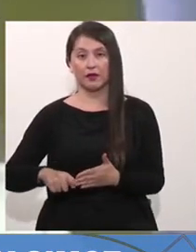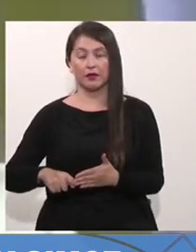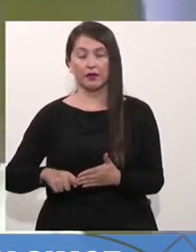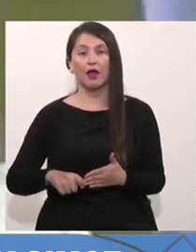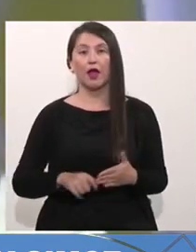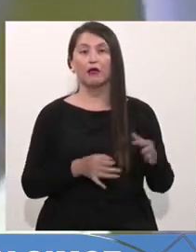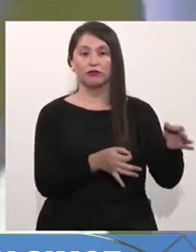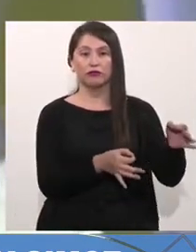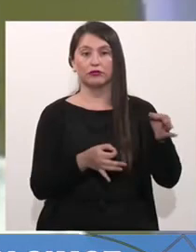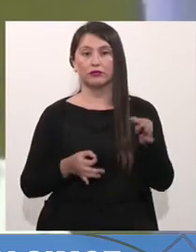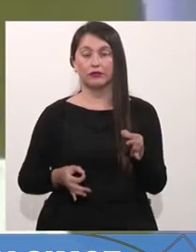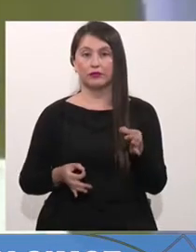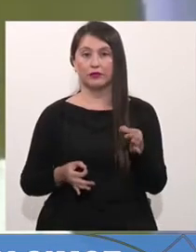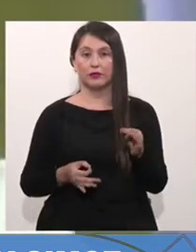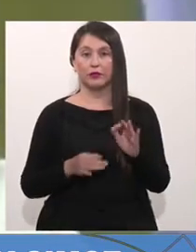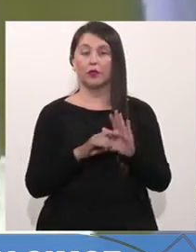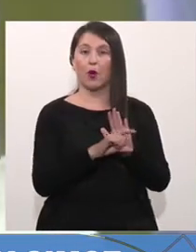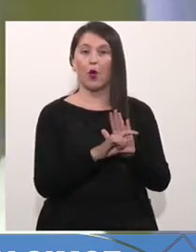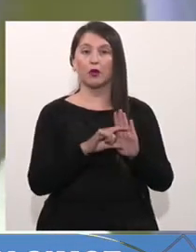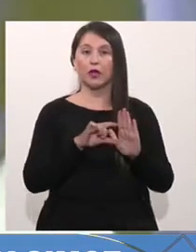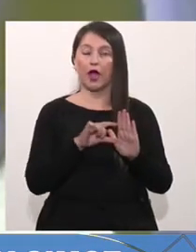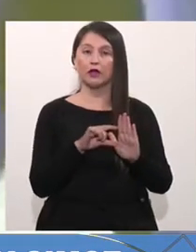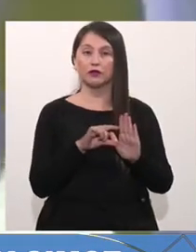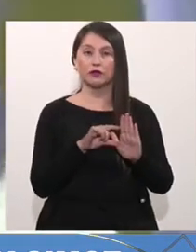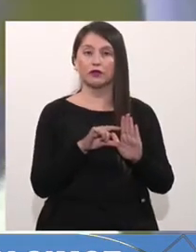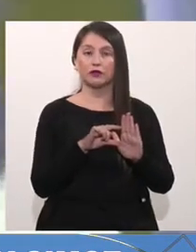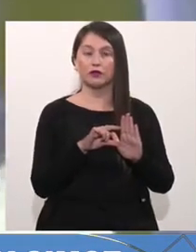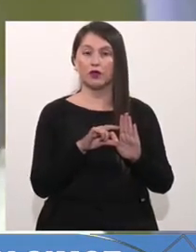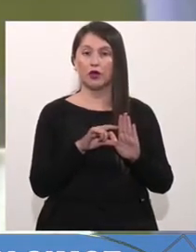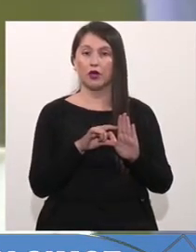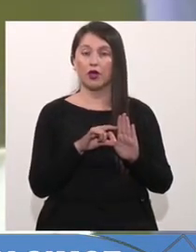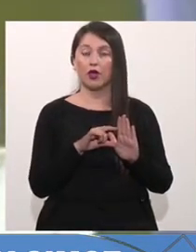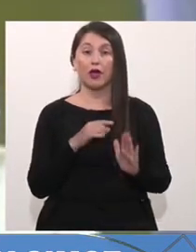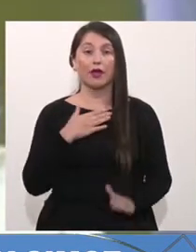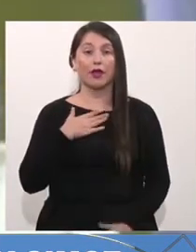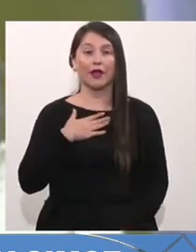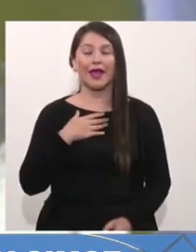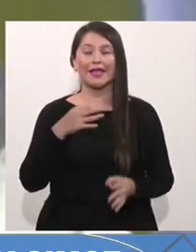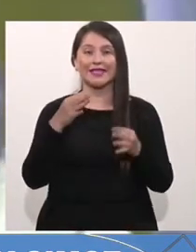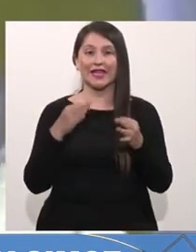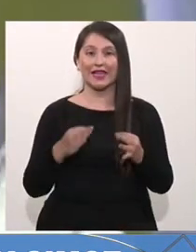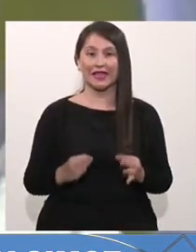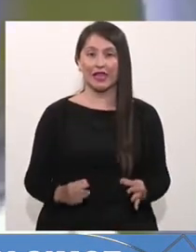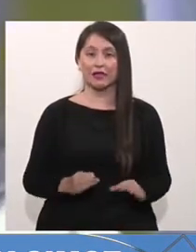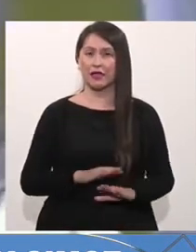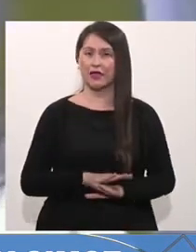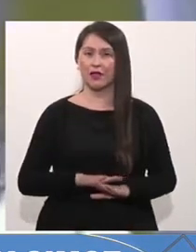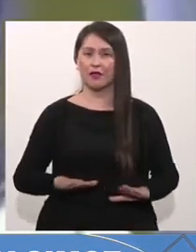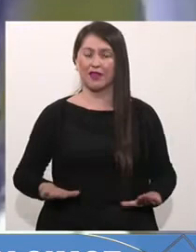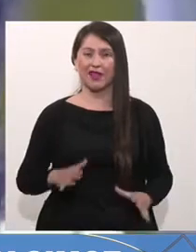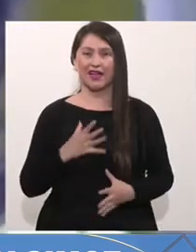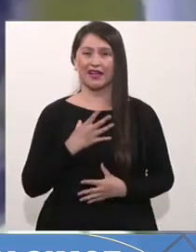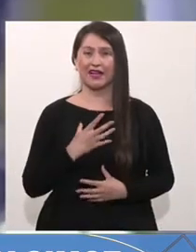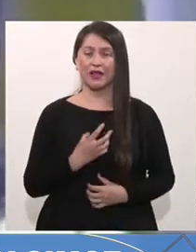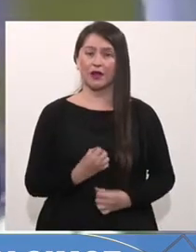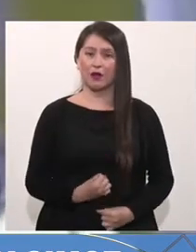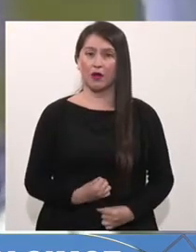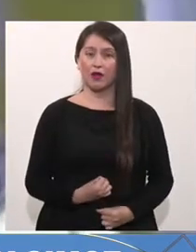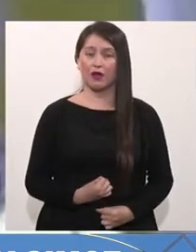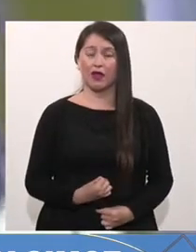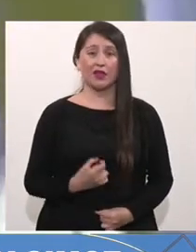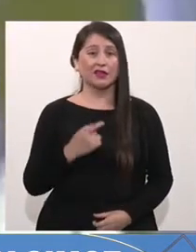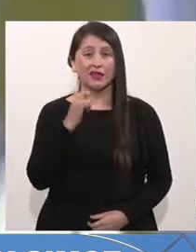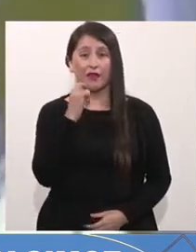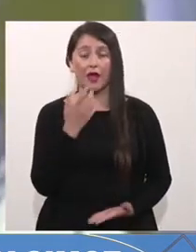a presentar una indicación que busca entregar certezas y terminar con el agobio que estaba significando